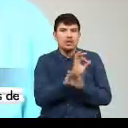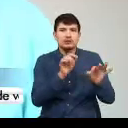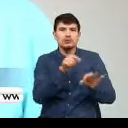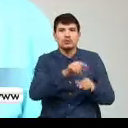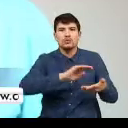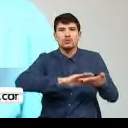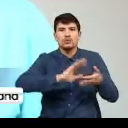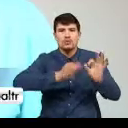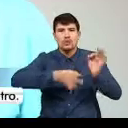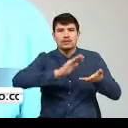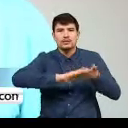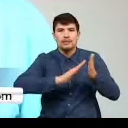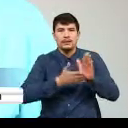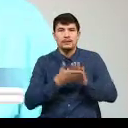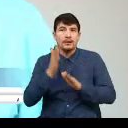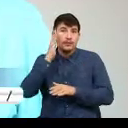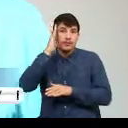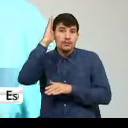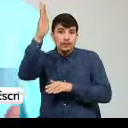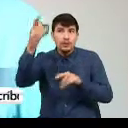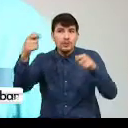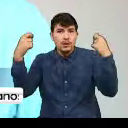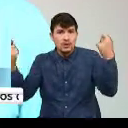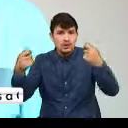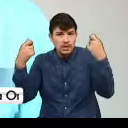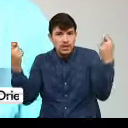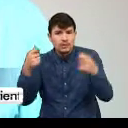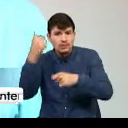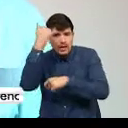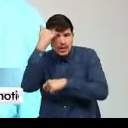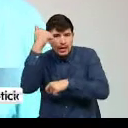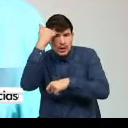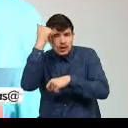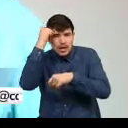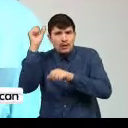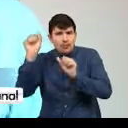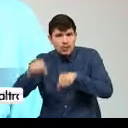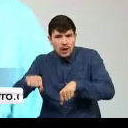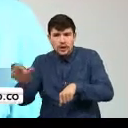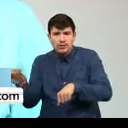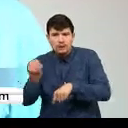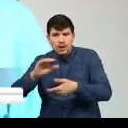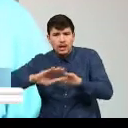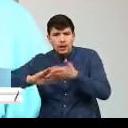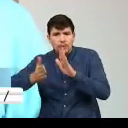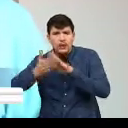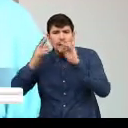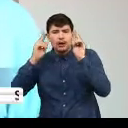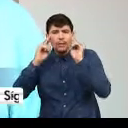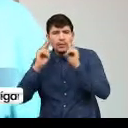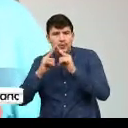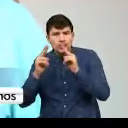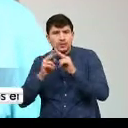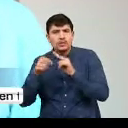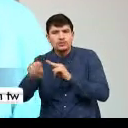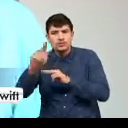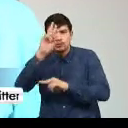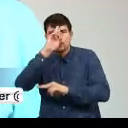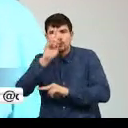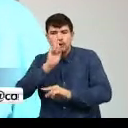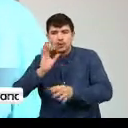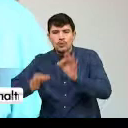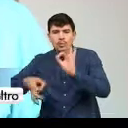el futuro habrá que generar unos procesos de pedagogía que permitan un conocimiento mayor de esta figura por parte de la ciudadanía y de esa